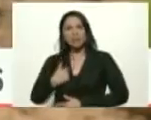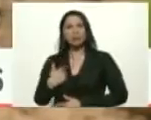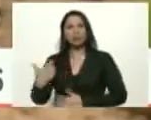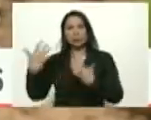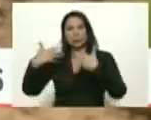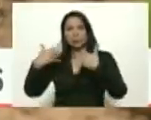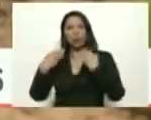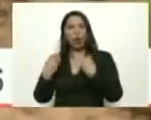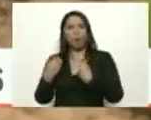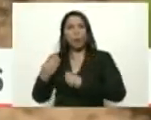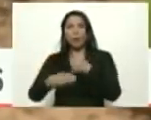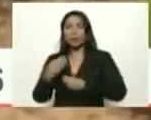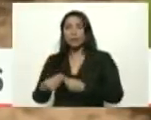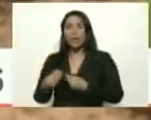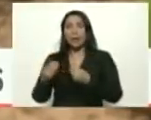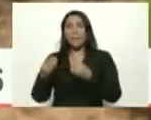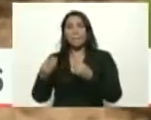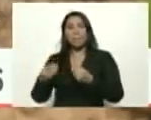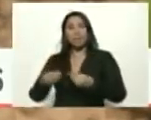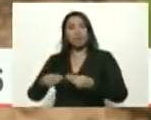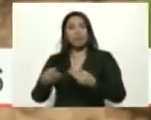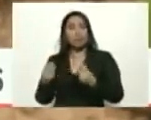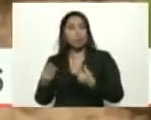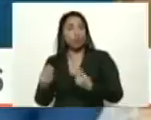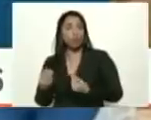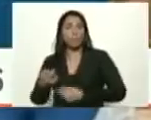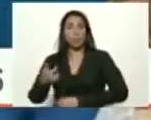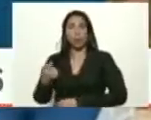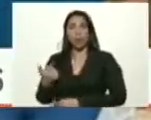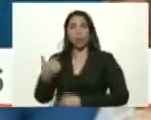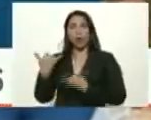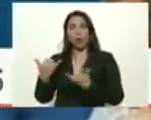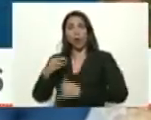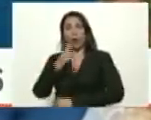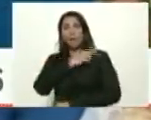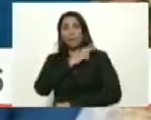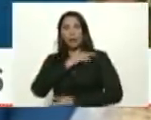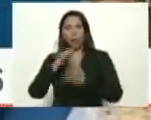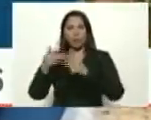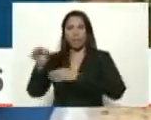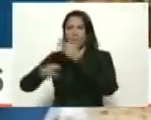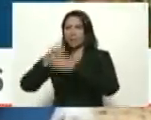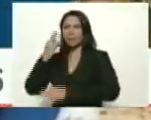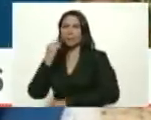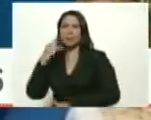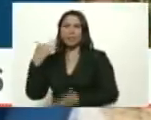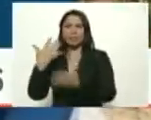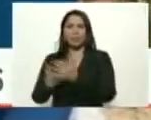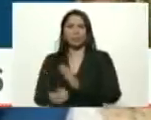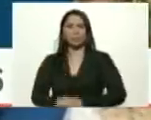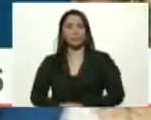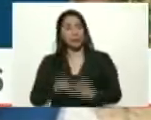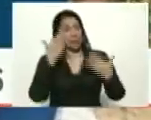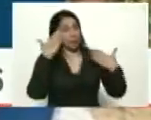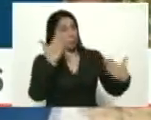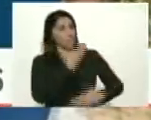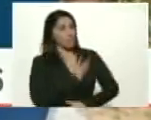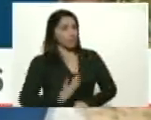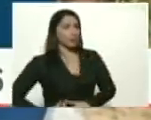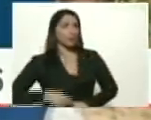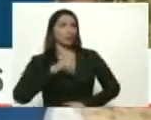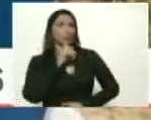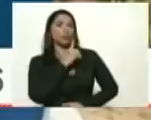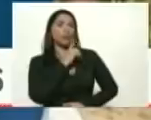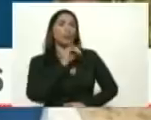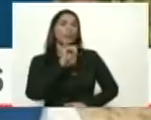Hacer mucho con poco. Le voy a dejar aquí a la jefa de comunidad para que explique la experiencia. Saludo, presidente. Mi nombre